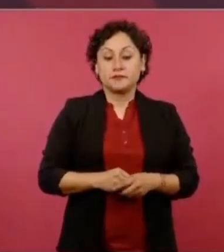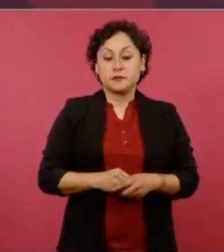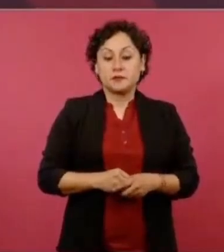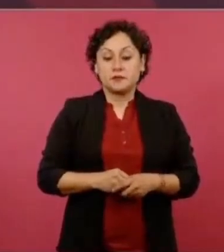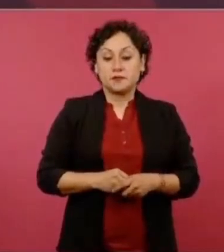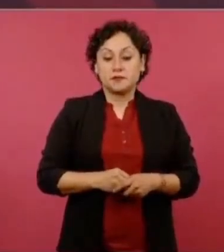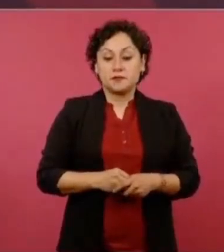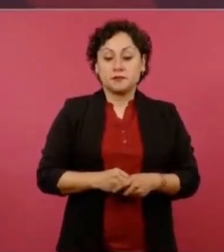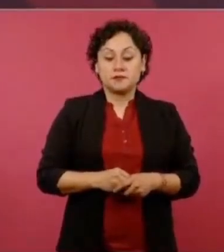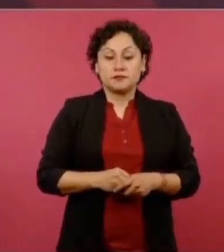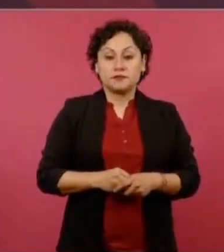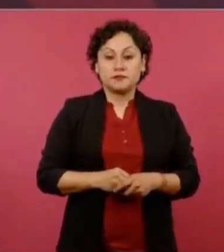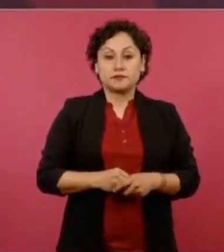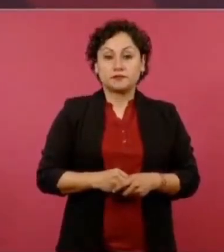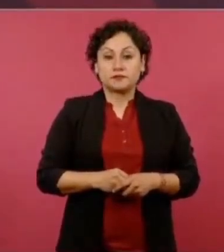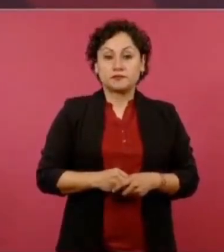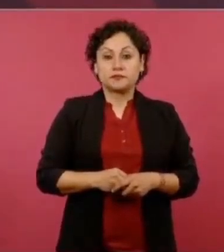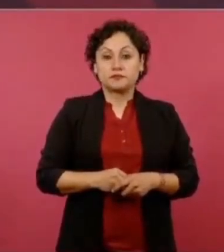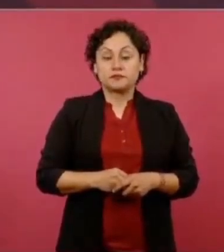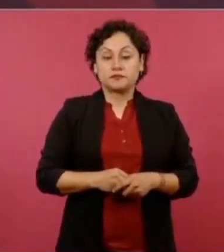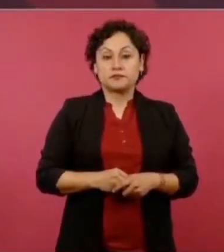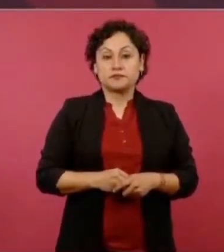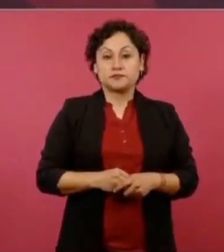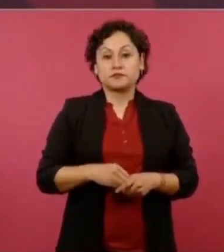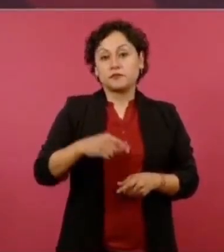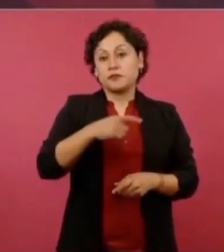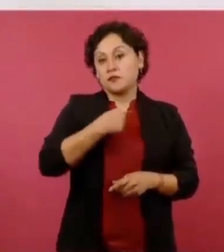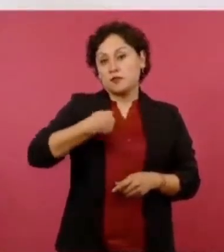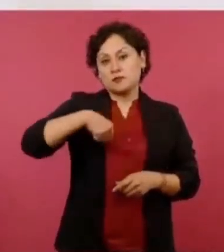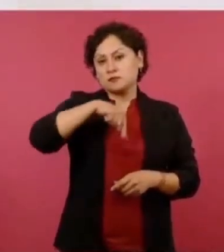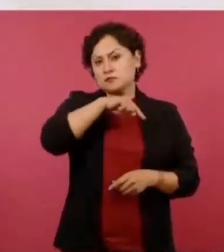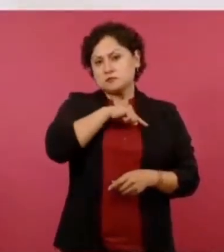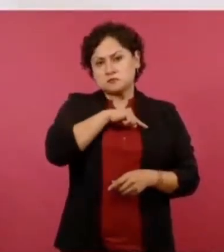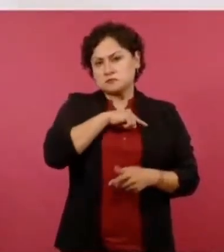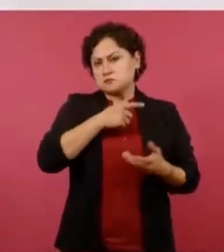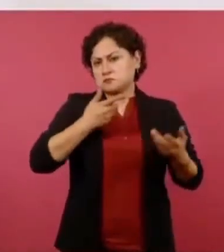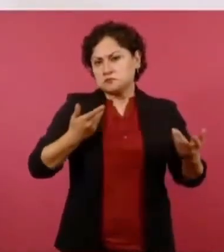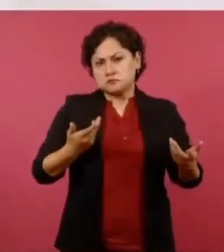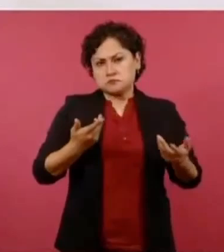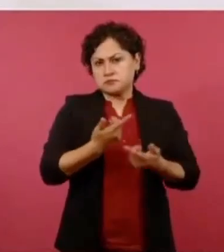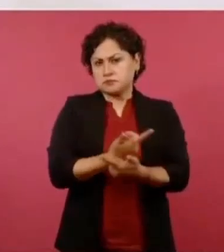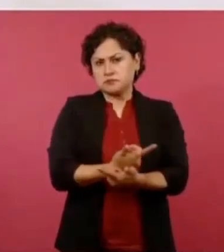actuamos con bastante libertad